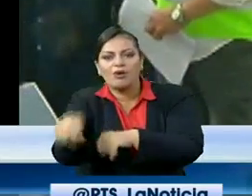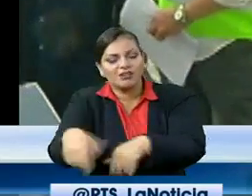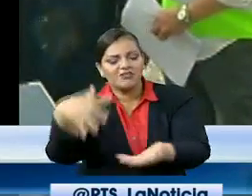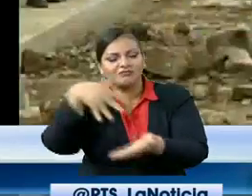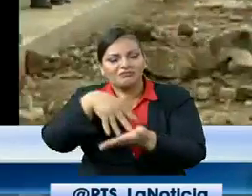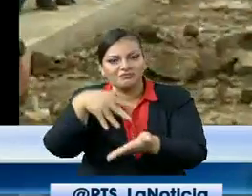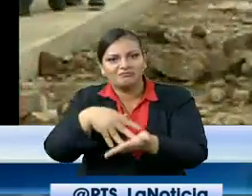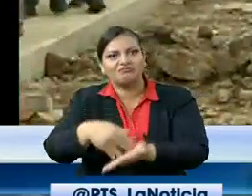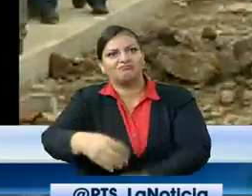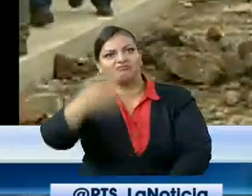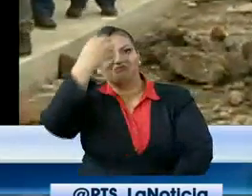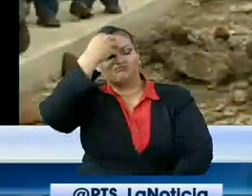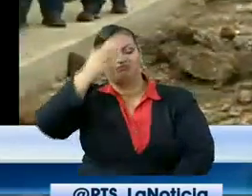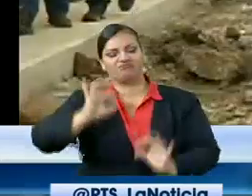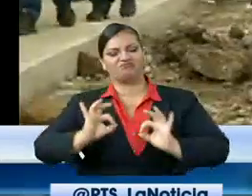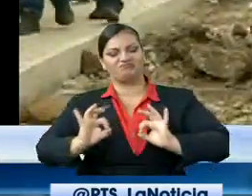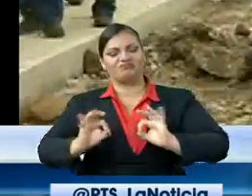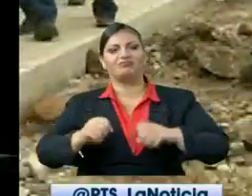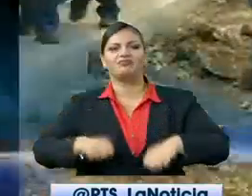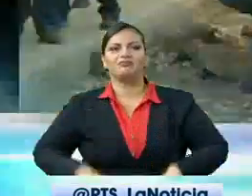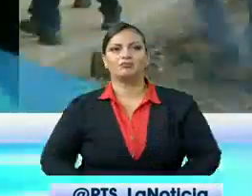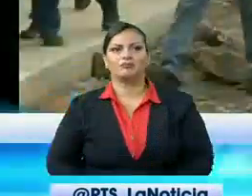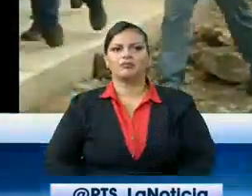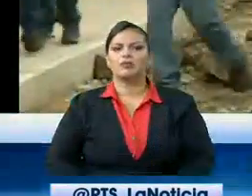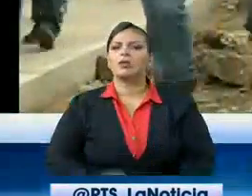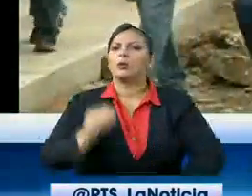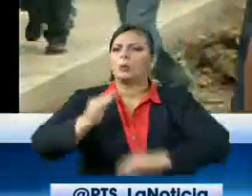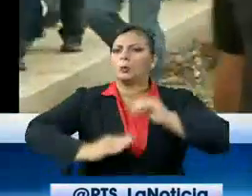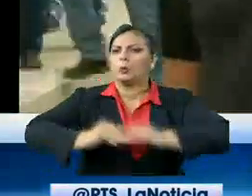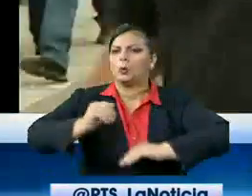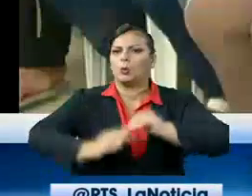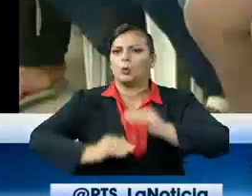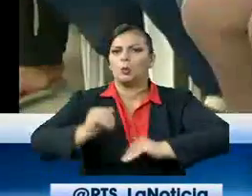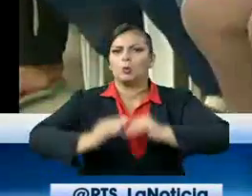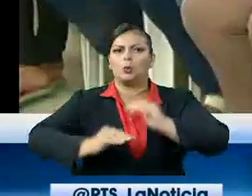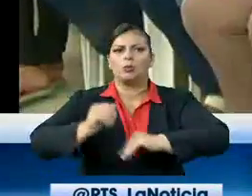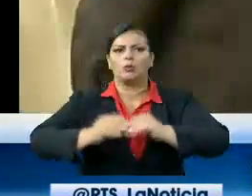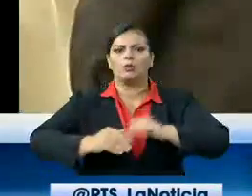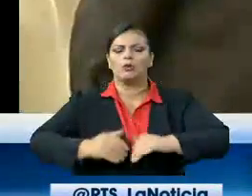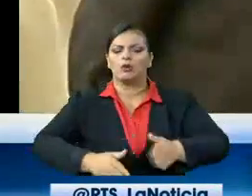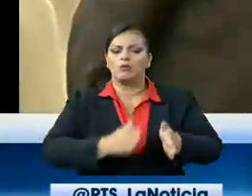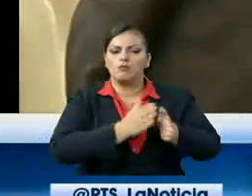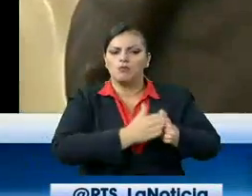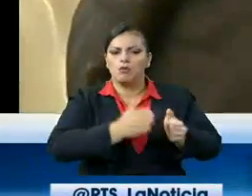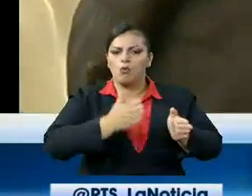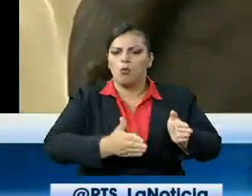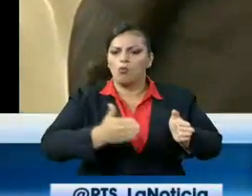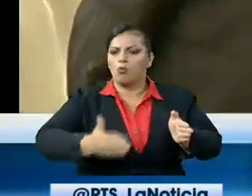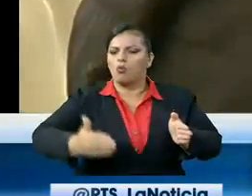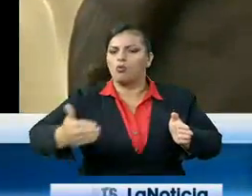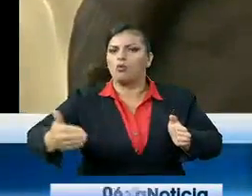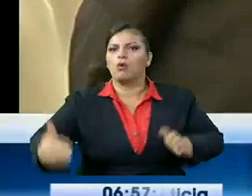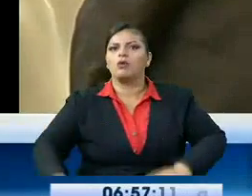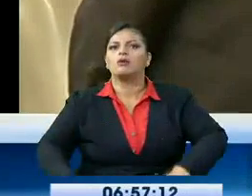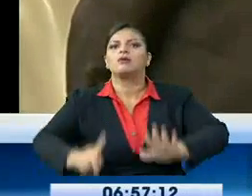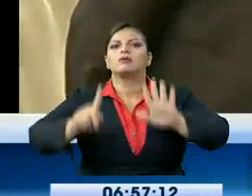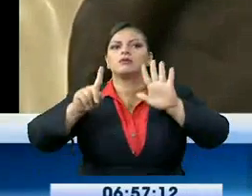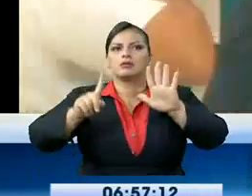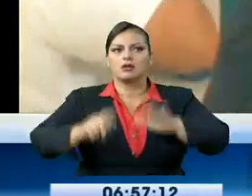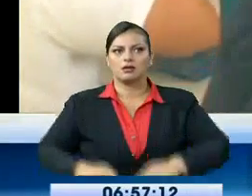de calidad. La zona intervenida será trabajada en 6 fases, que al finalizar cubrirá las necesidades de